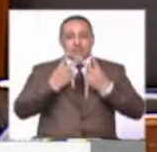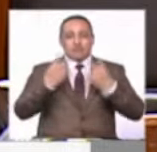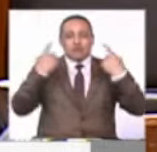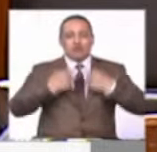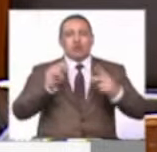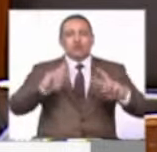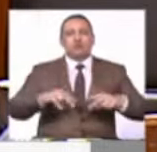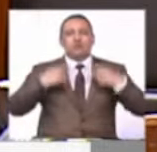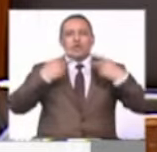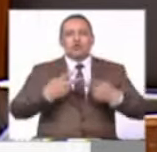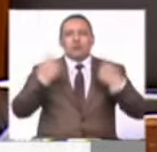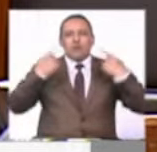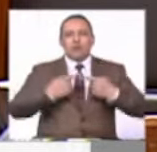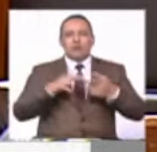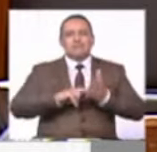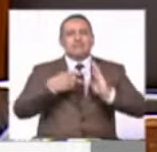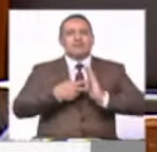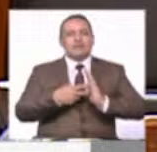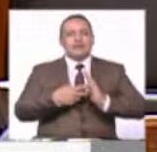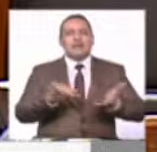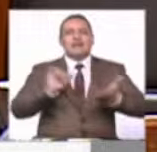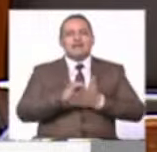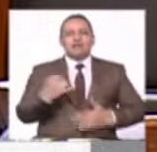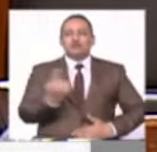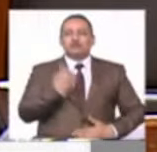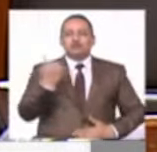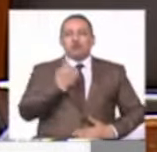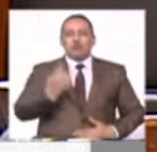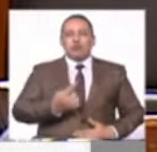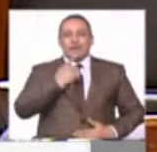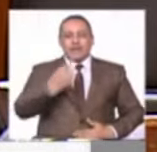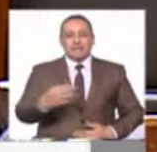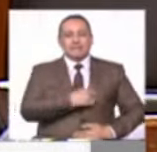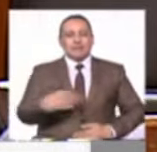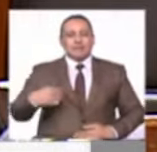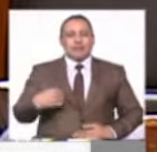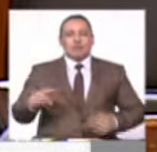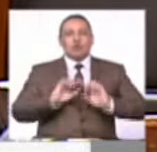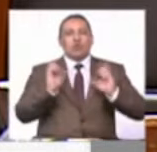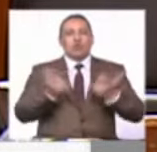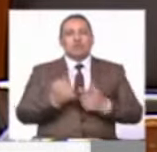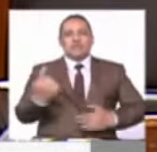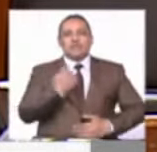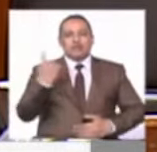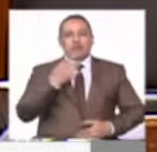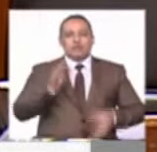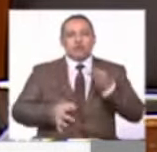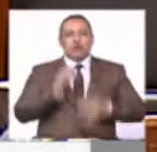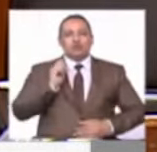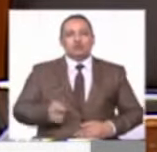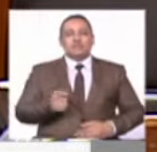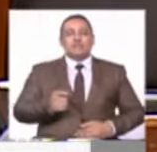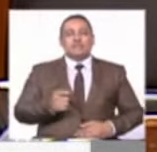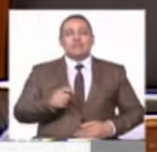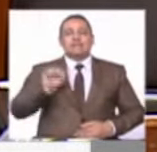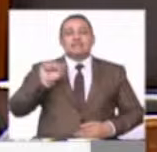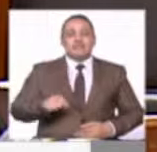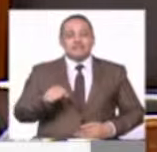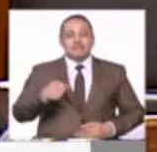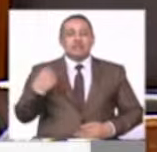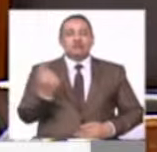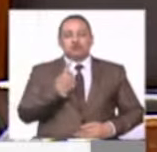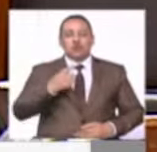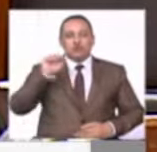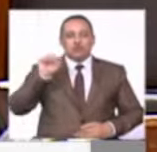doble condicional es decir que solo se es miembro de la junta Nacional de Justicia Sí y solo